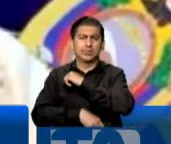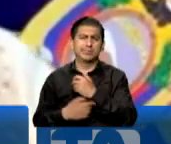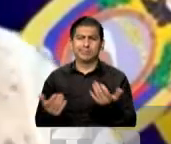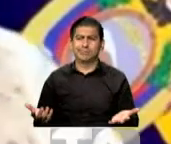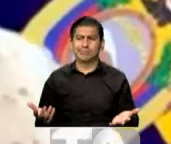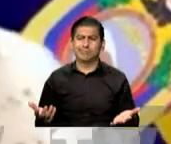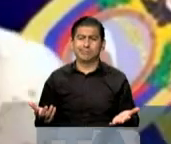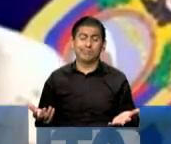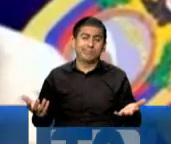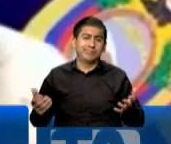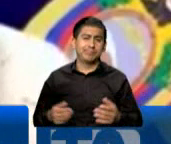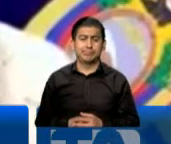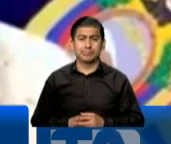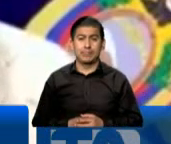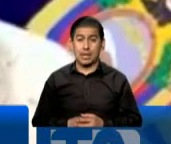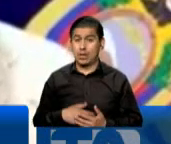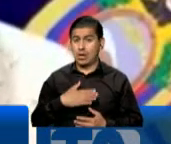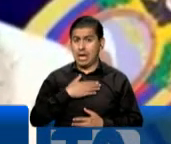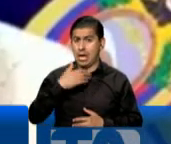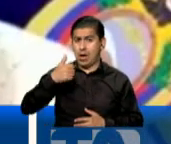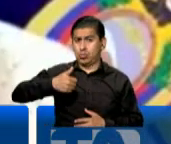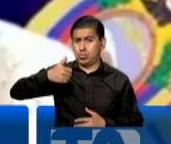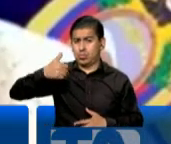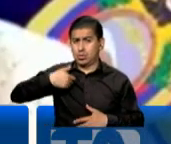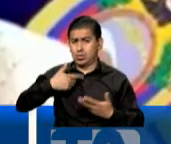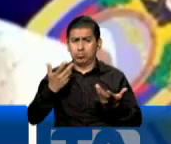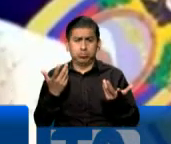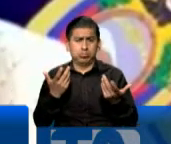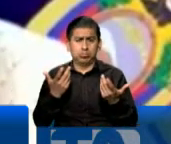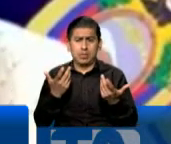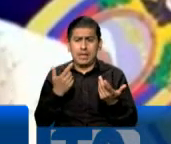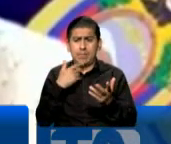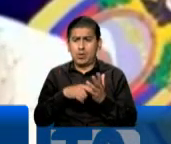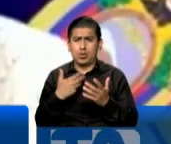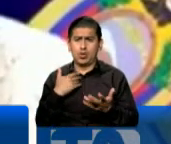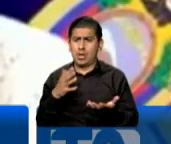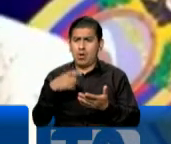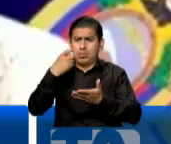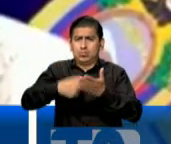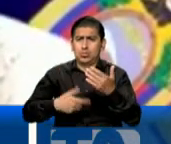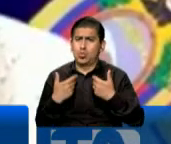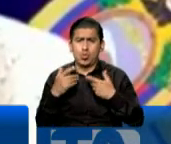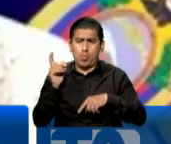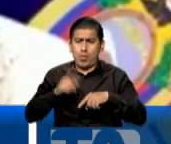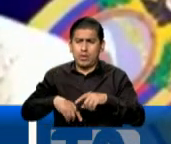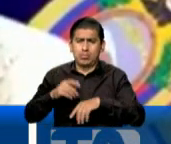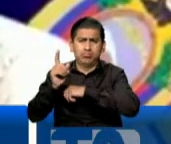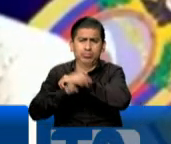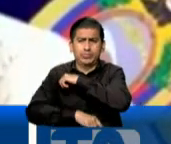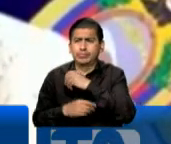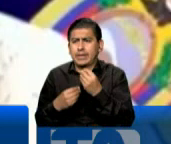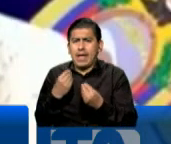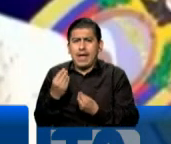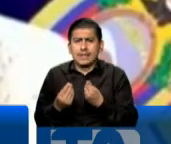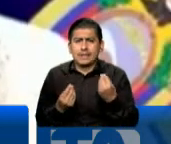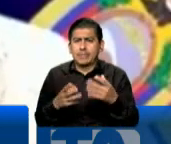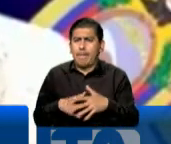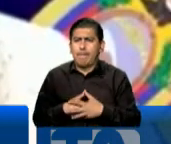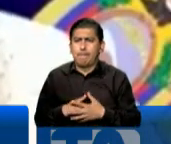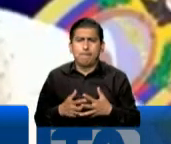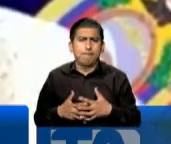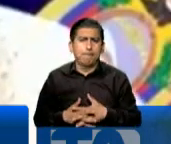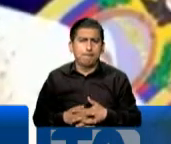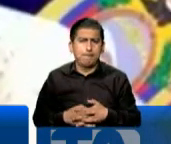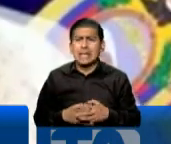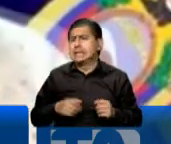Y para una autoridad de control, el no contar con un régimen de sanción limita las capacidades de acción. Eso no